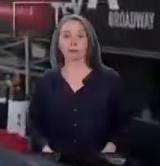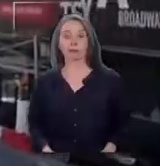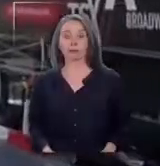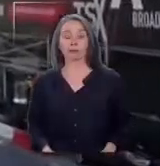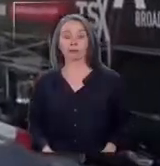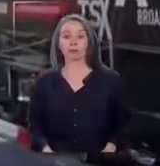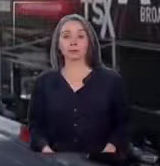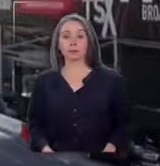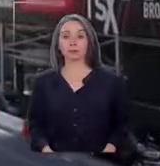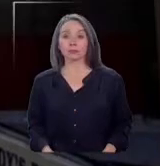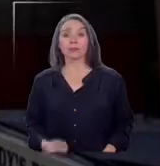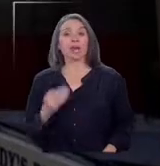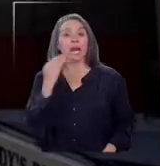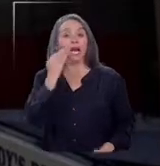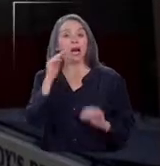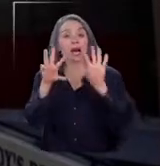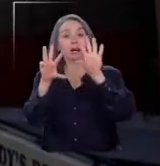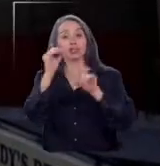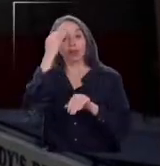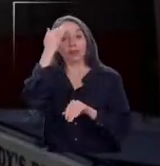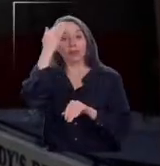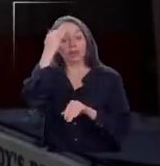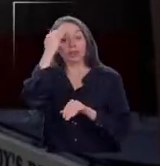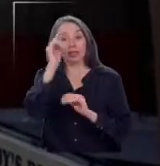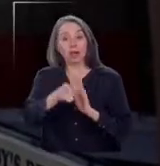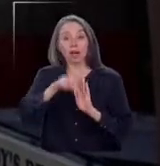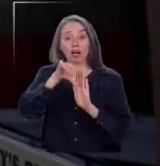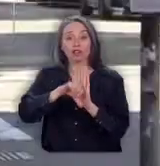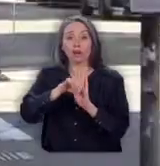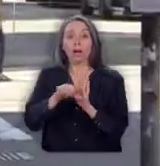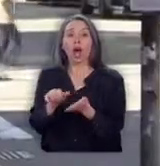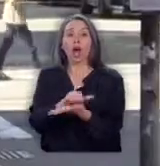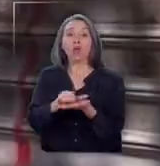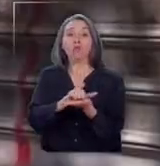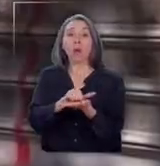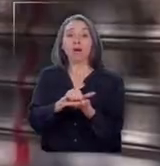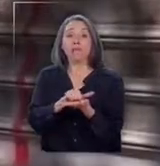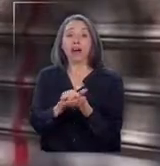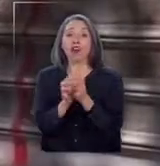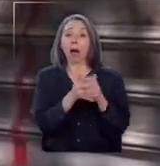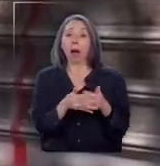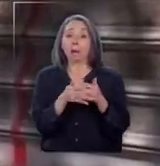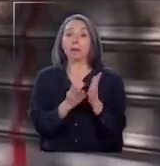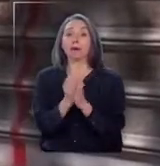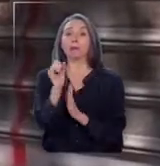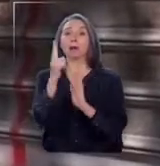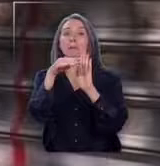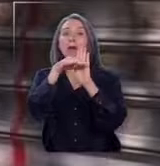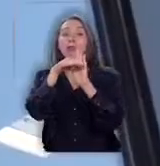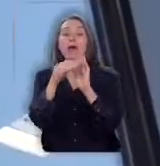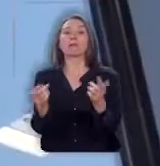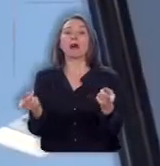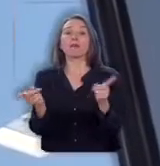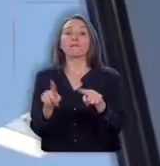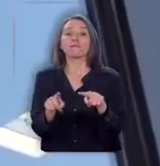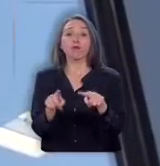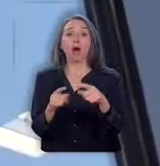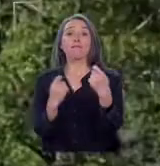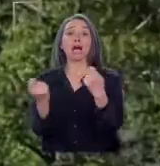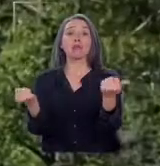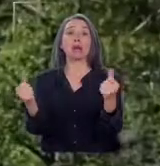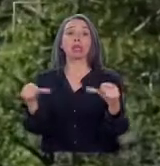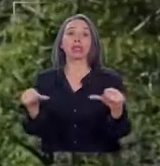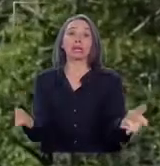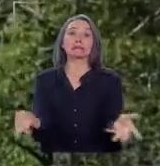acuerdo después de casi 90 días de confinamiento Nueva York comenzó su fase un Para volver a activar la actividad